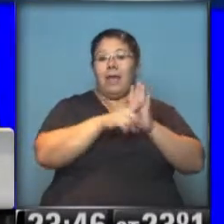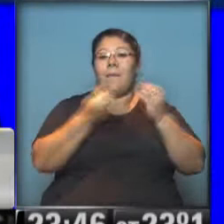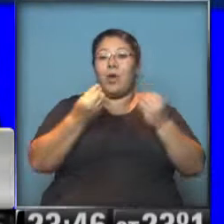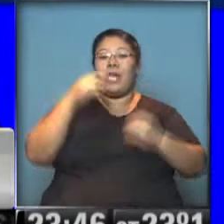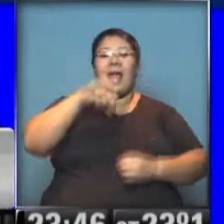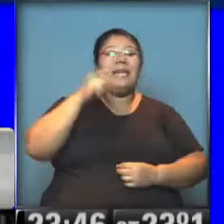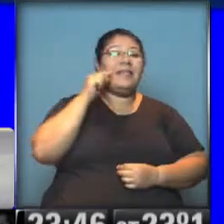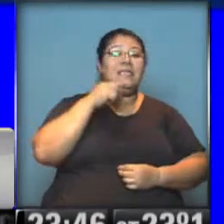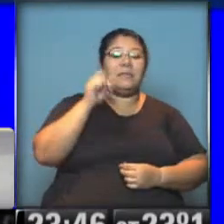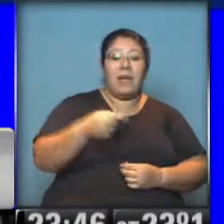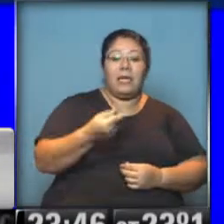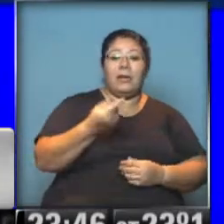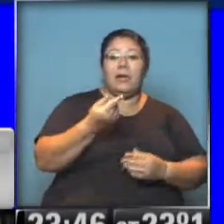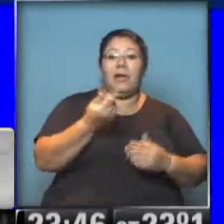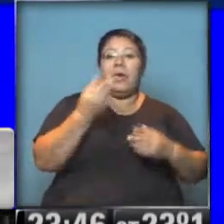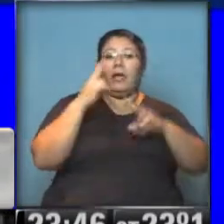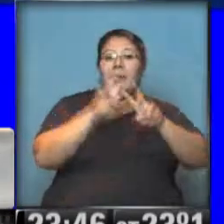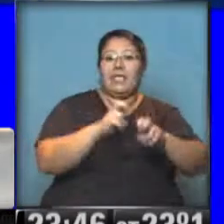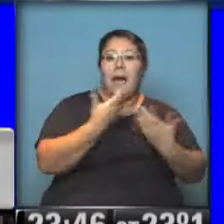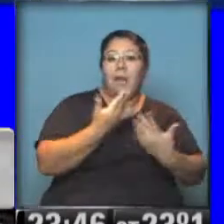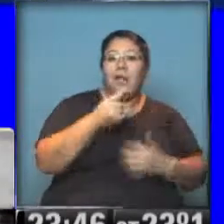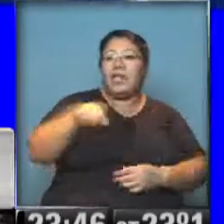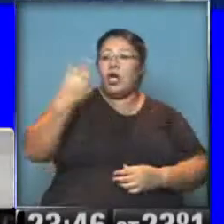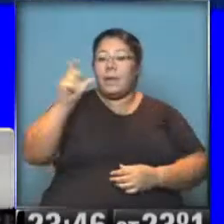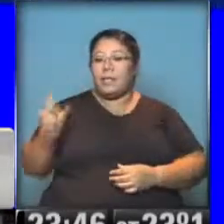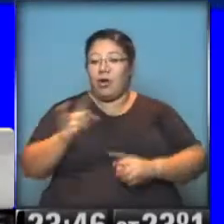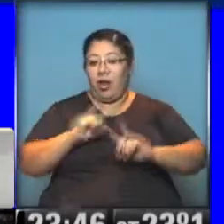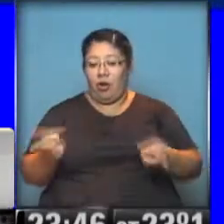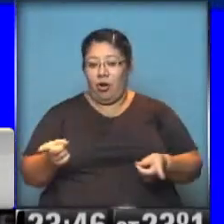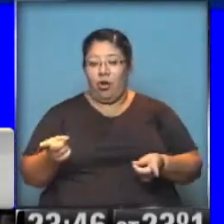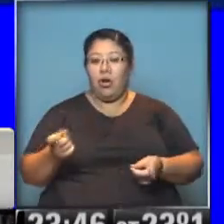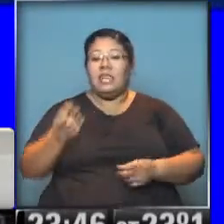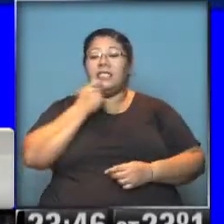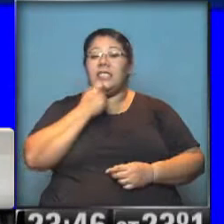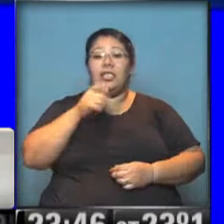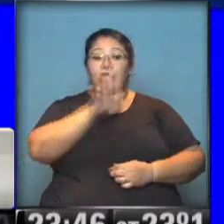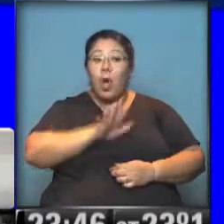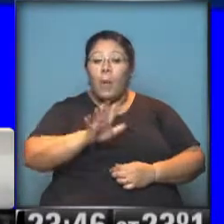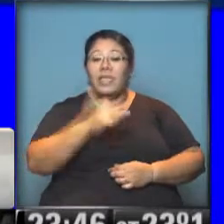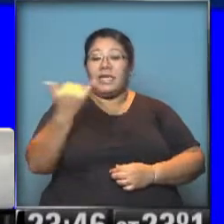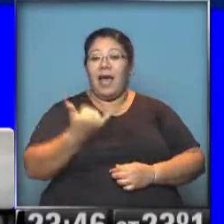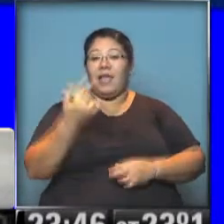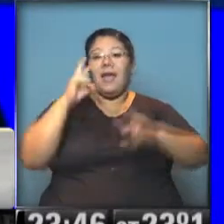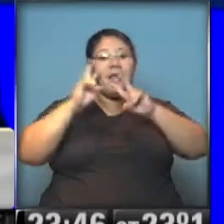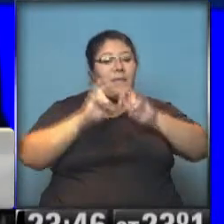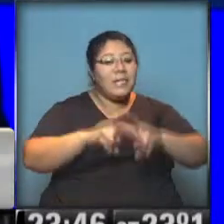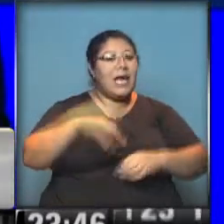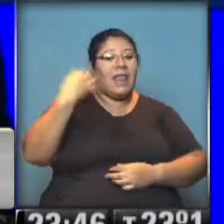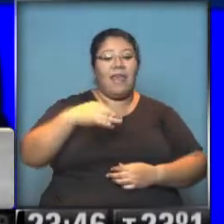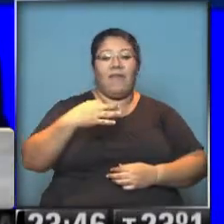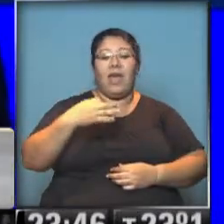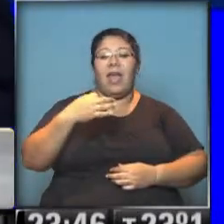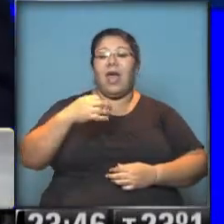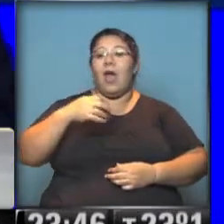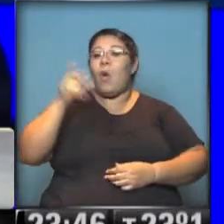que los demás? Si otra persona no comete delito, pero hay sospechas, tendría también que investigarse siempre en todo caso. Por eso se